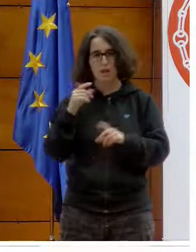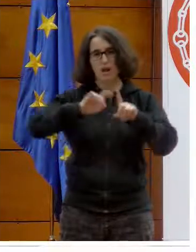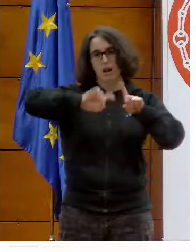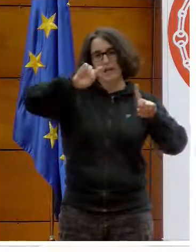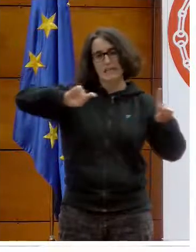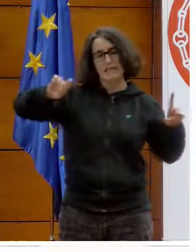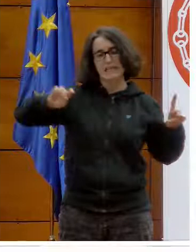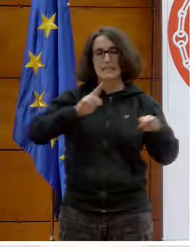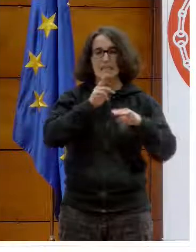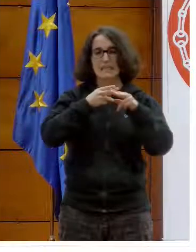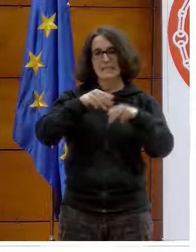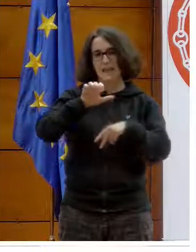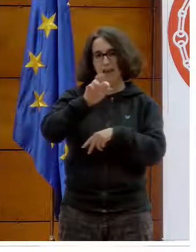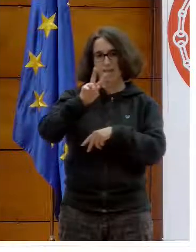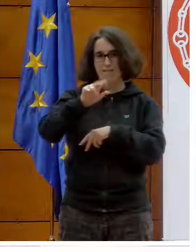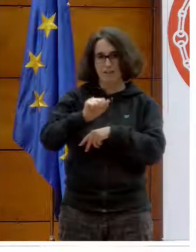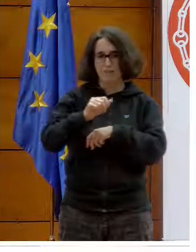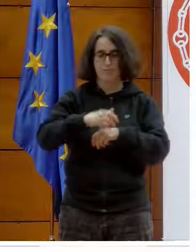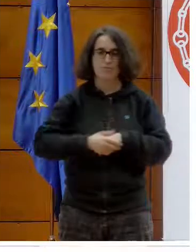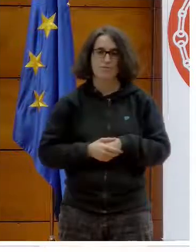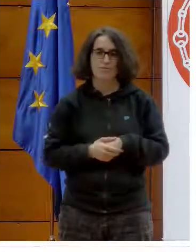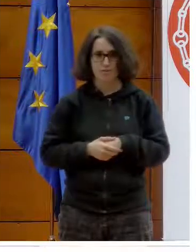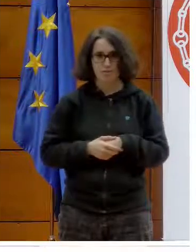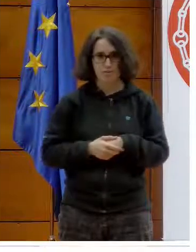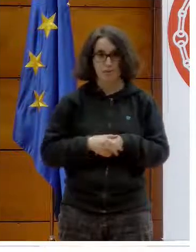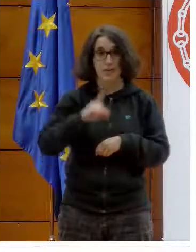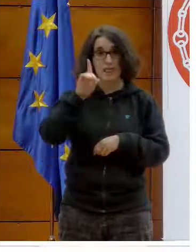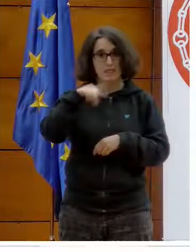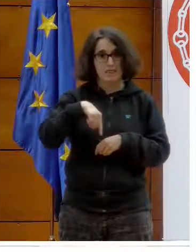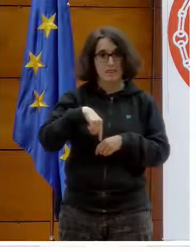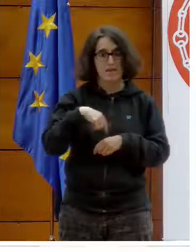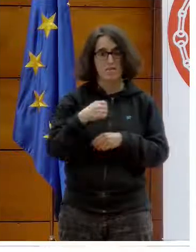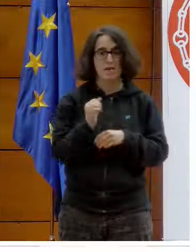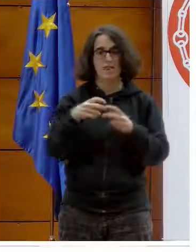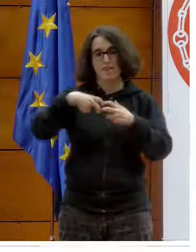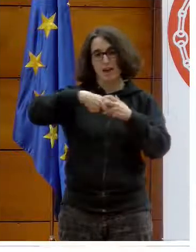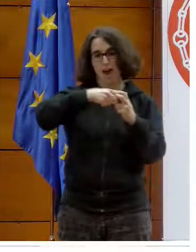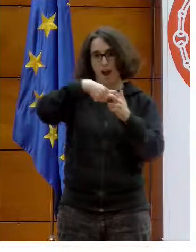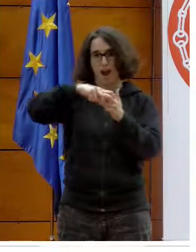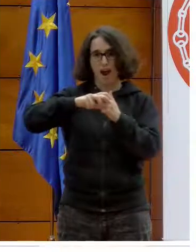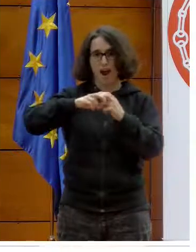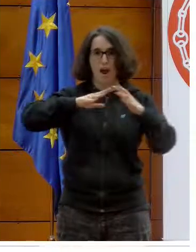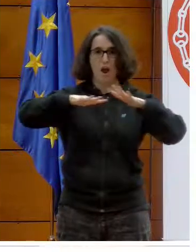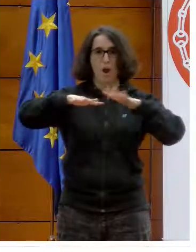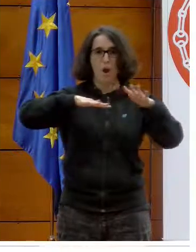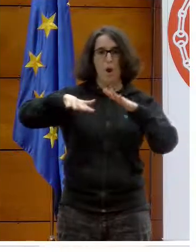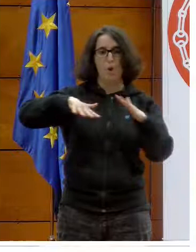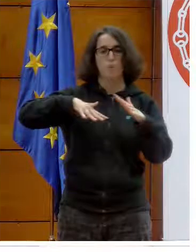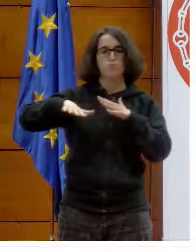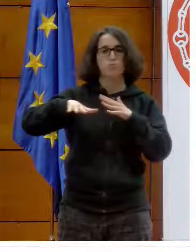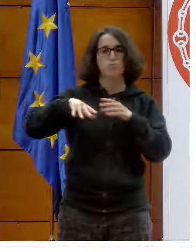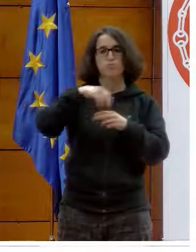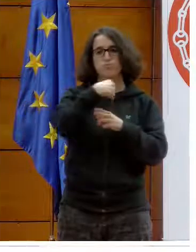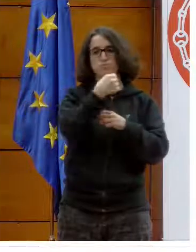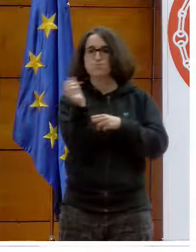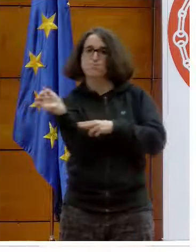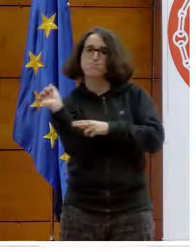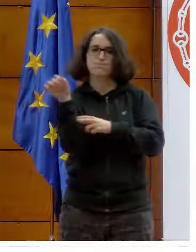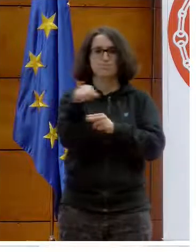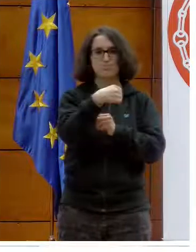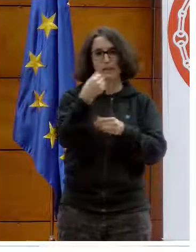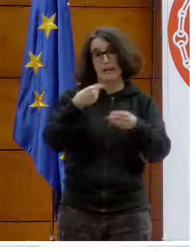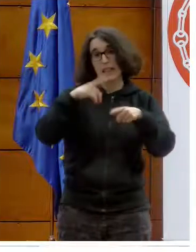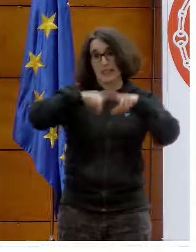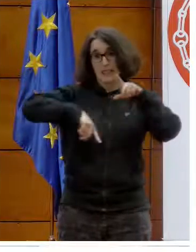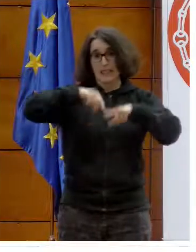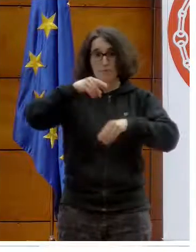EVA. Hemos evaluado el rango de movimiento articular mediante goniometría. En caso de haber espasticidad, la hemos cuantificado